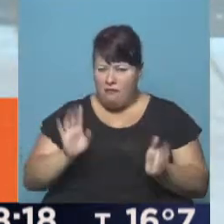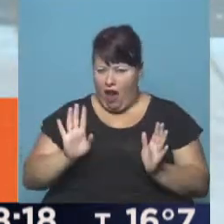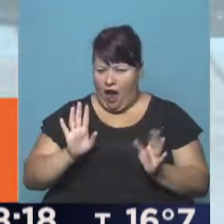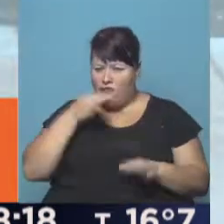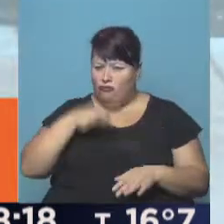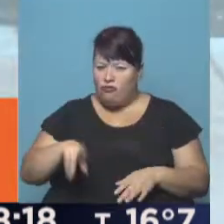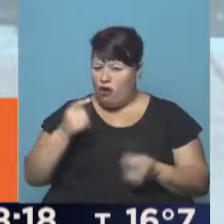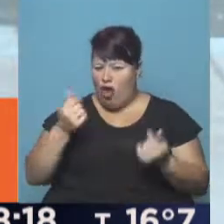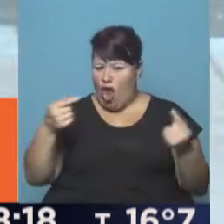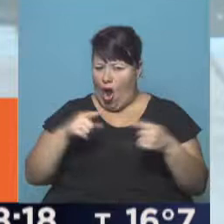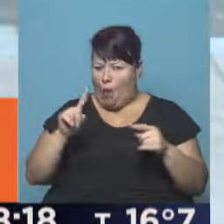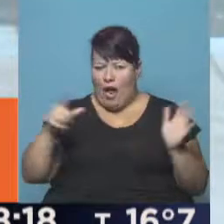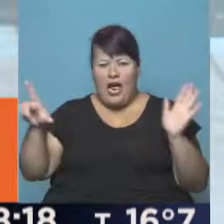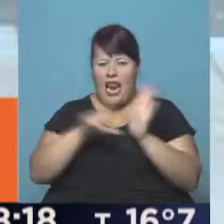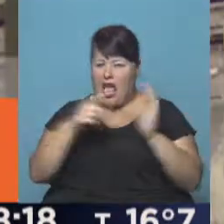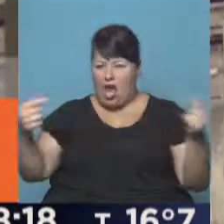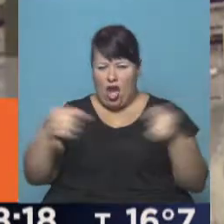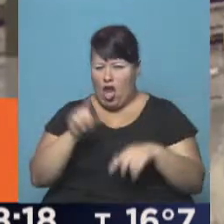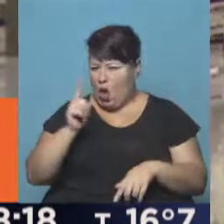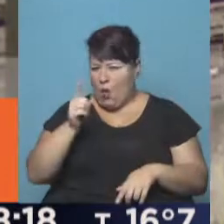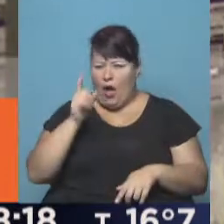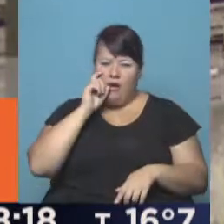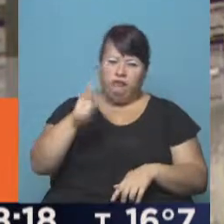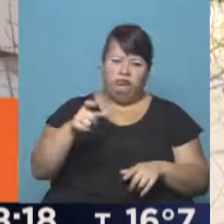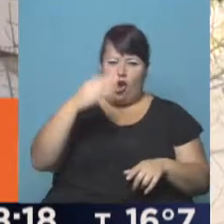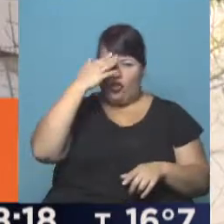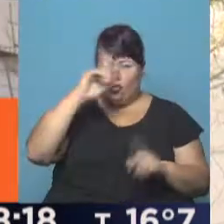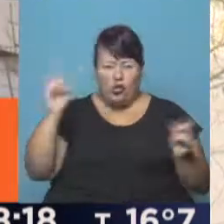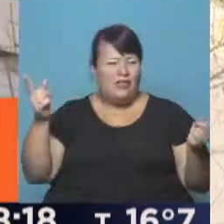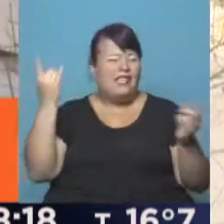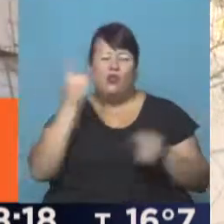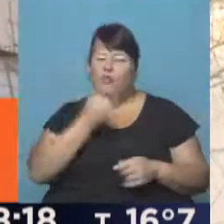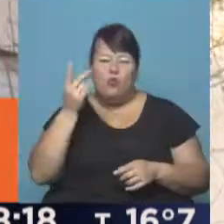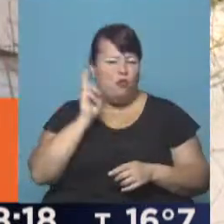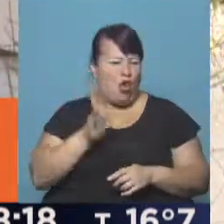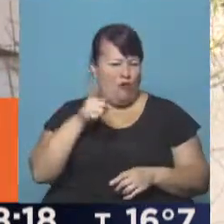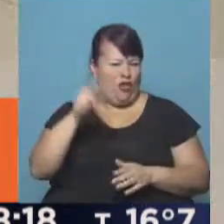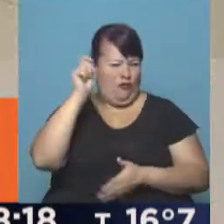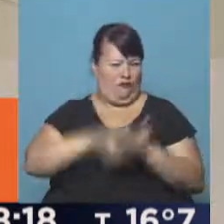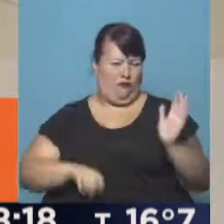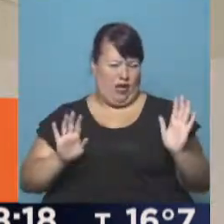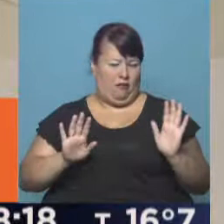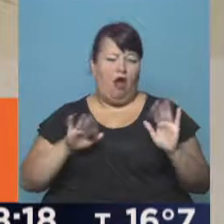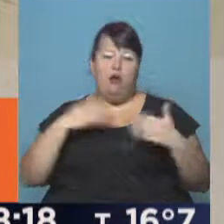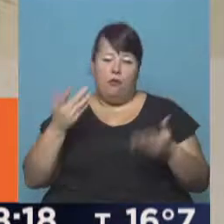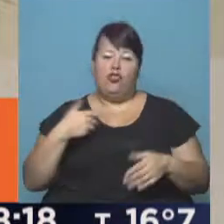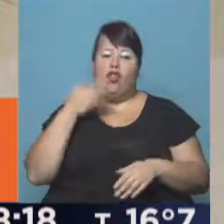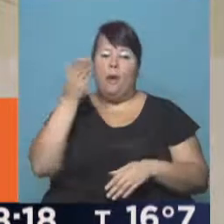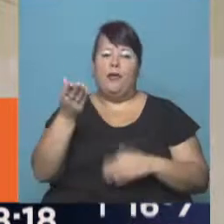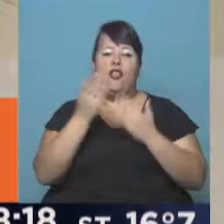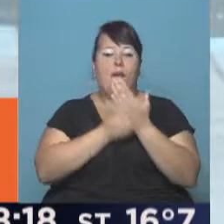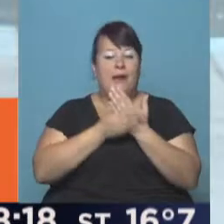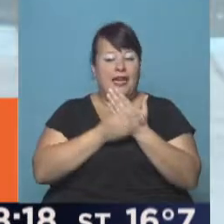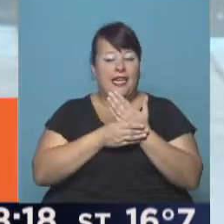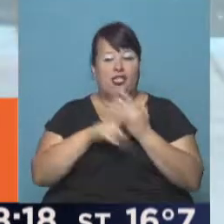decir es inválido es ilegítimo es inconstitucional es ilegal esta firma por eso le pedimos al ministro